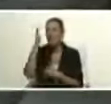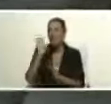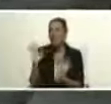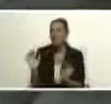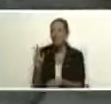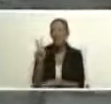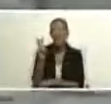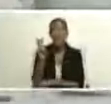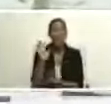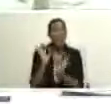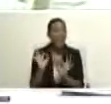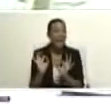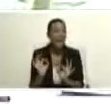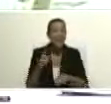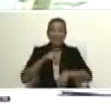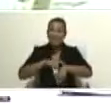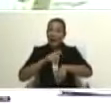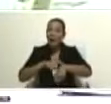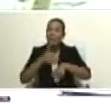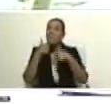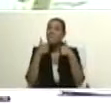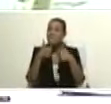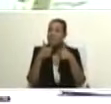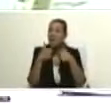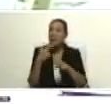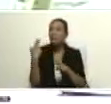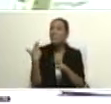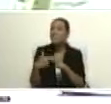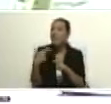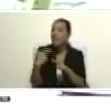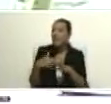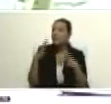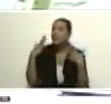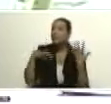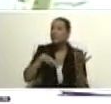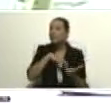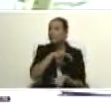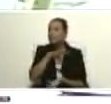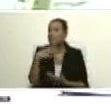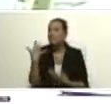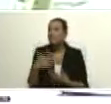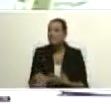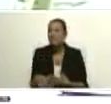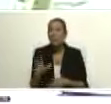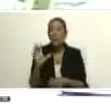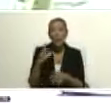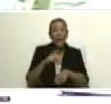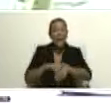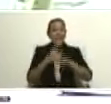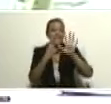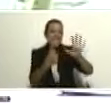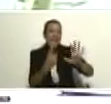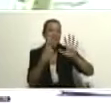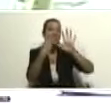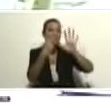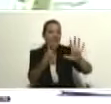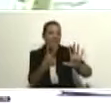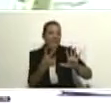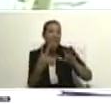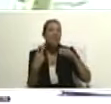Es viernes y a esta hora la cosa se pone peligrosa. Cuando llegan las 6, las